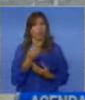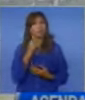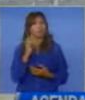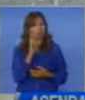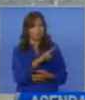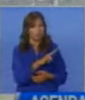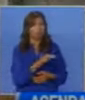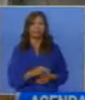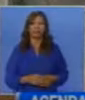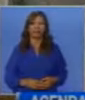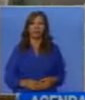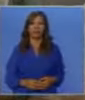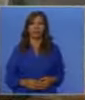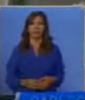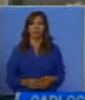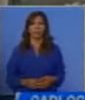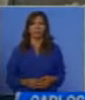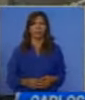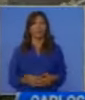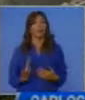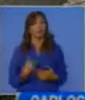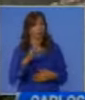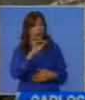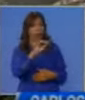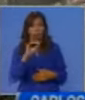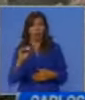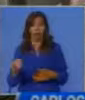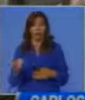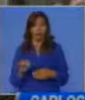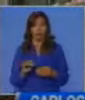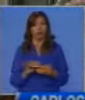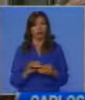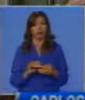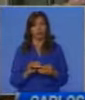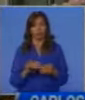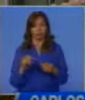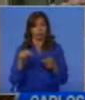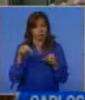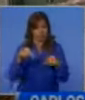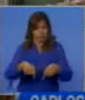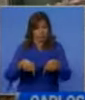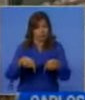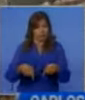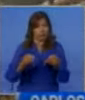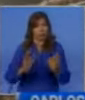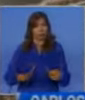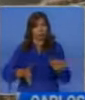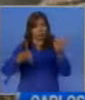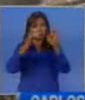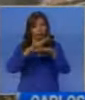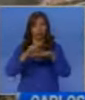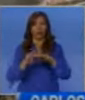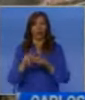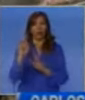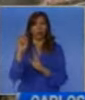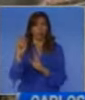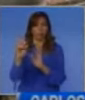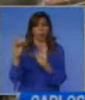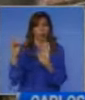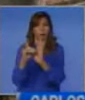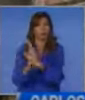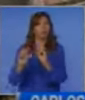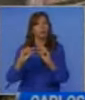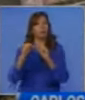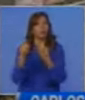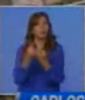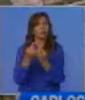Carlos Ochoa. Lo que sí les puedo destacar es que oficialmente hasta la superintendencia únicamente ha llegado una demanda de los grupos